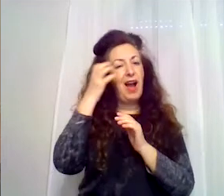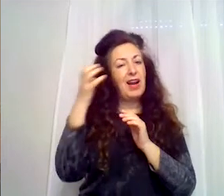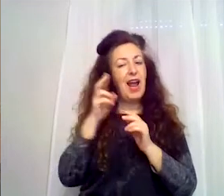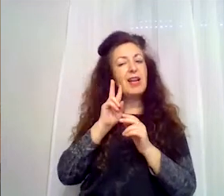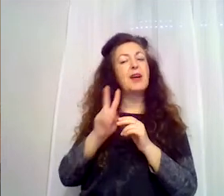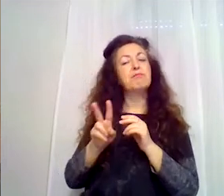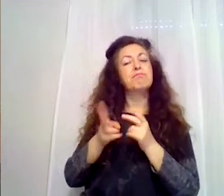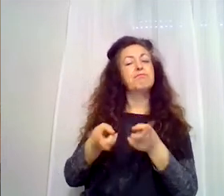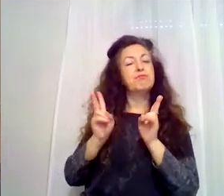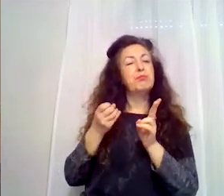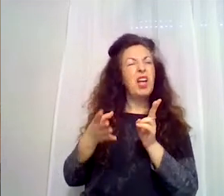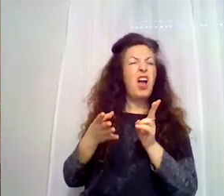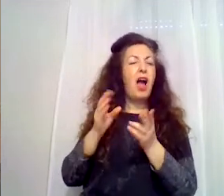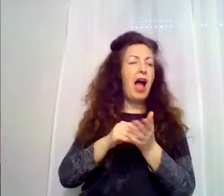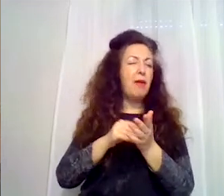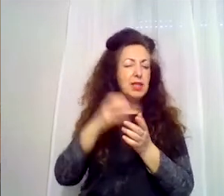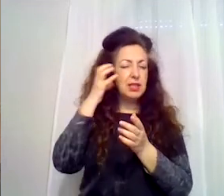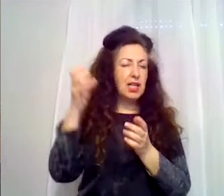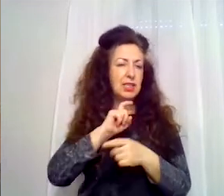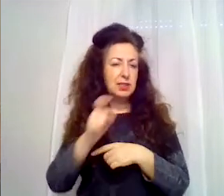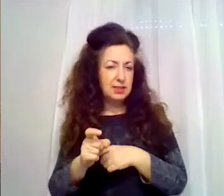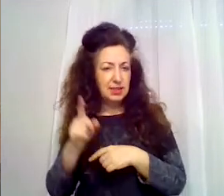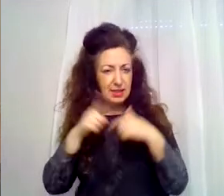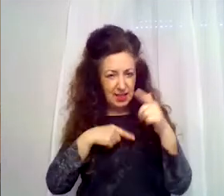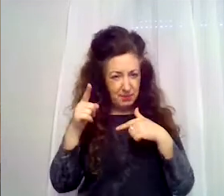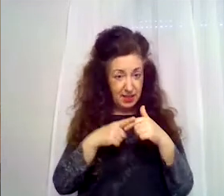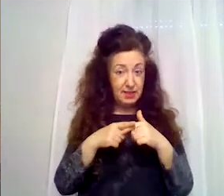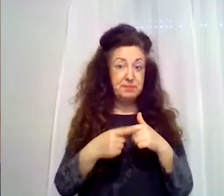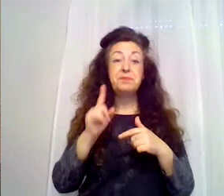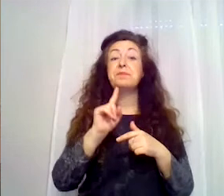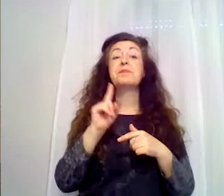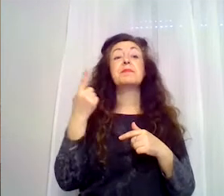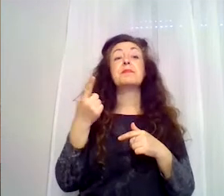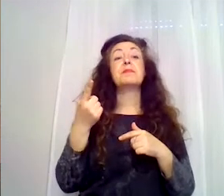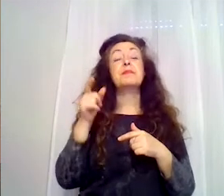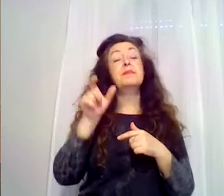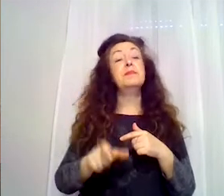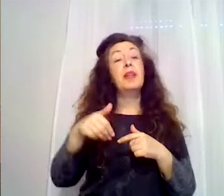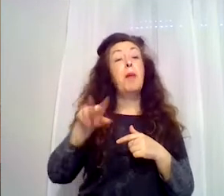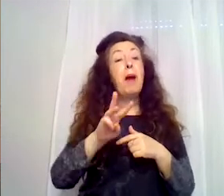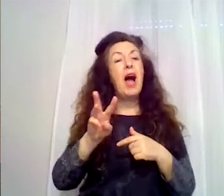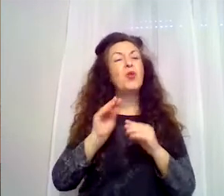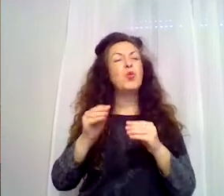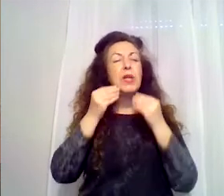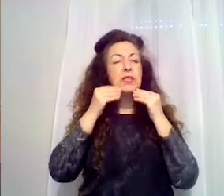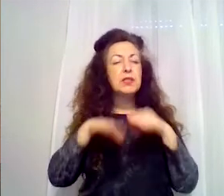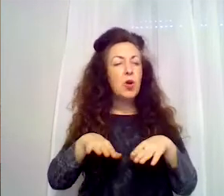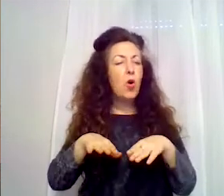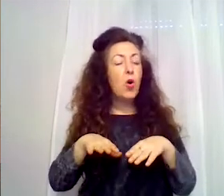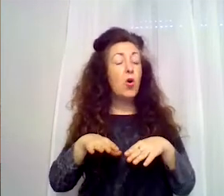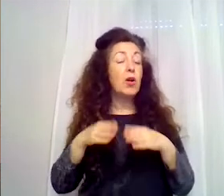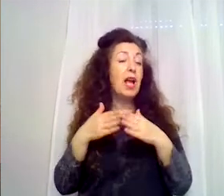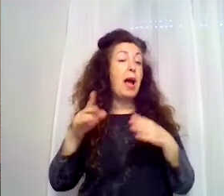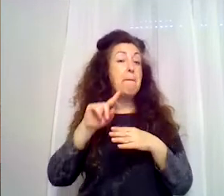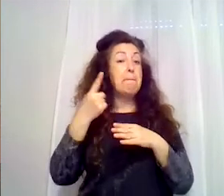escribió Anthony Burgess, el autor de La Naranja Mecánica, que precisamente trata de la muerte de Marlowe y en parte de la biografía